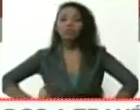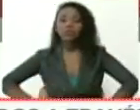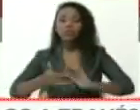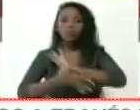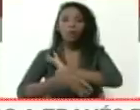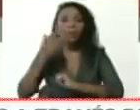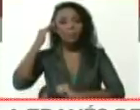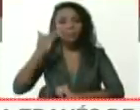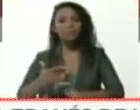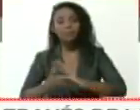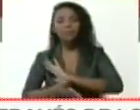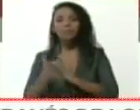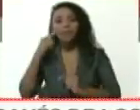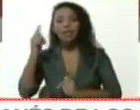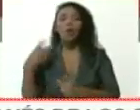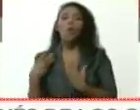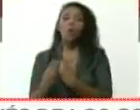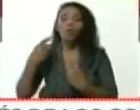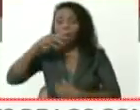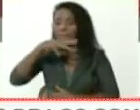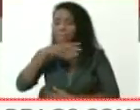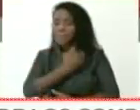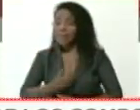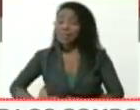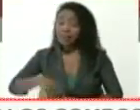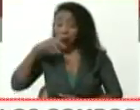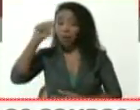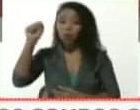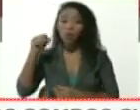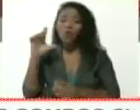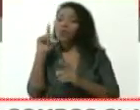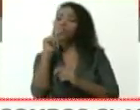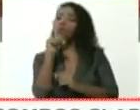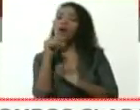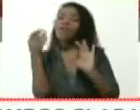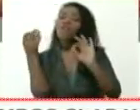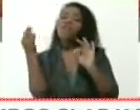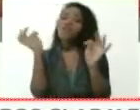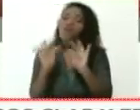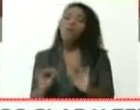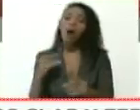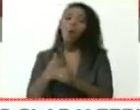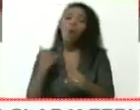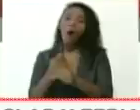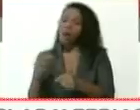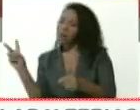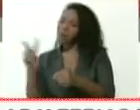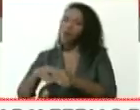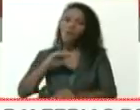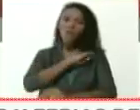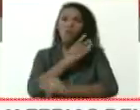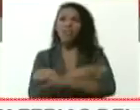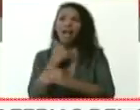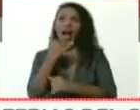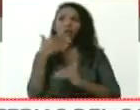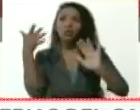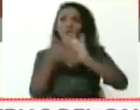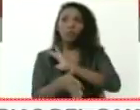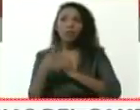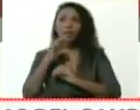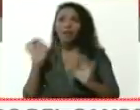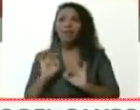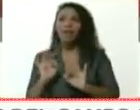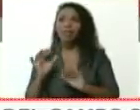comandante en jefe, que es el presidente Maduro, y no hay escenario ninguno, por la vía de la fuerza, que nos saque del poder. El día que la revolución bolivariana salga del